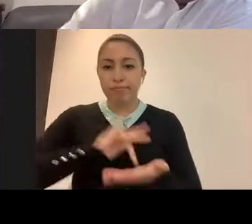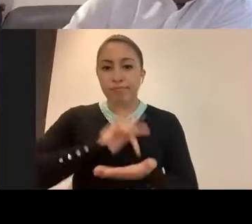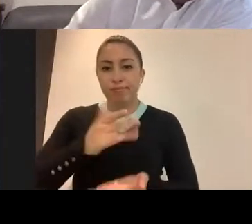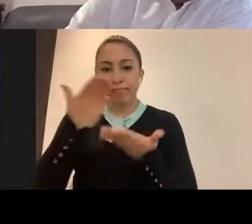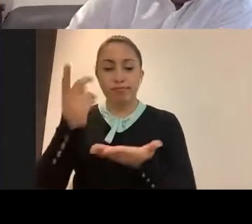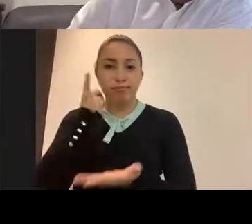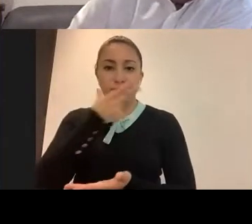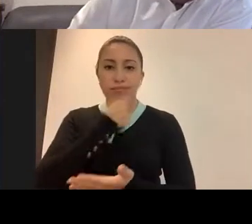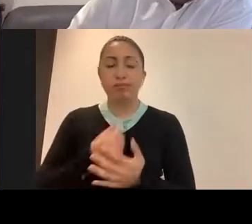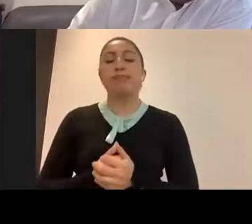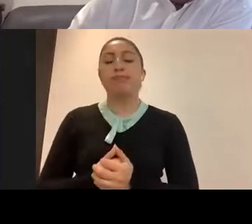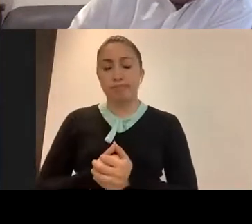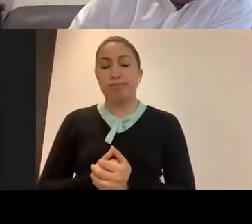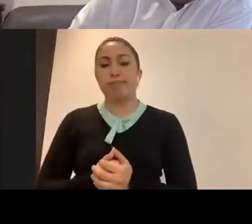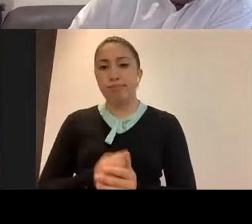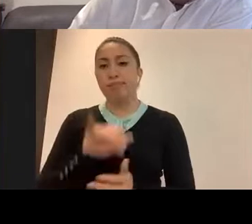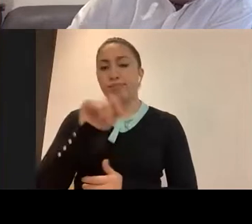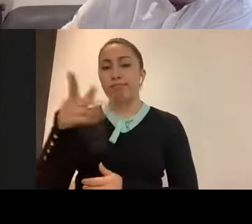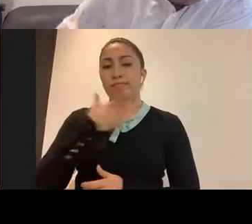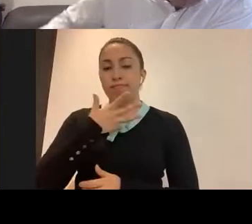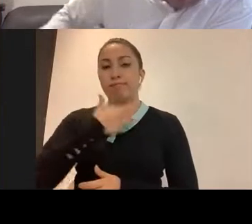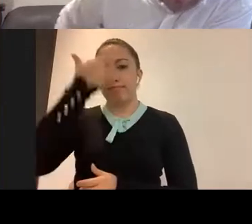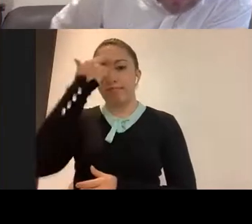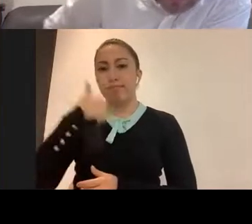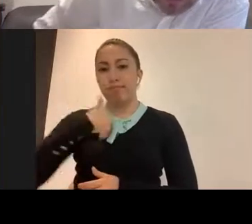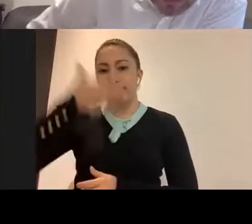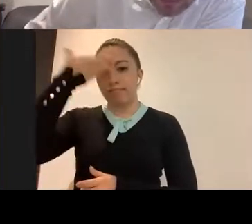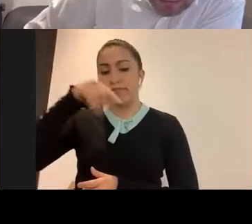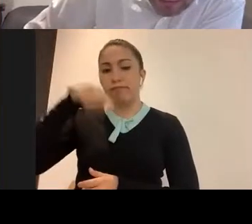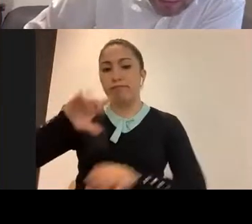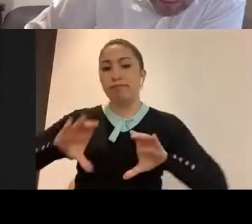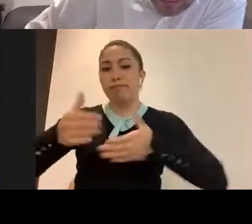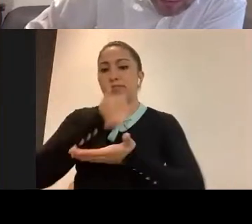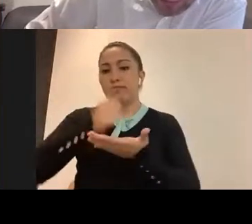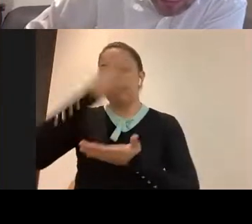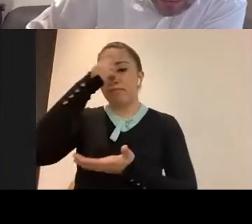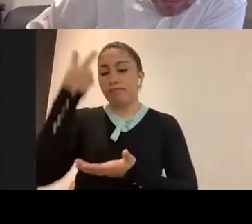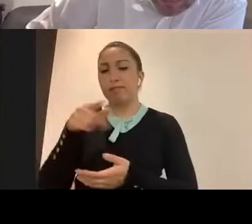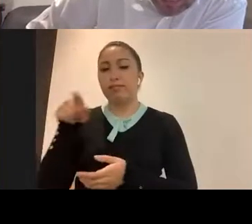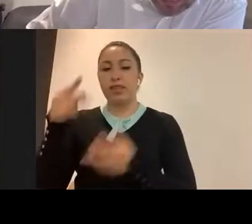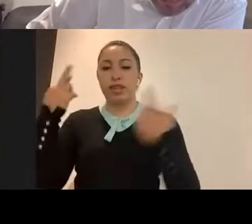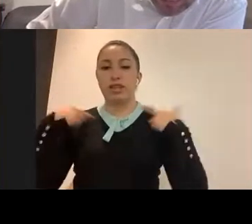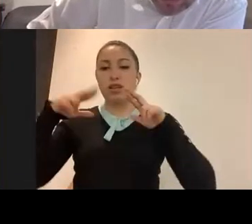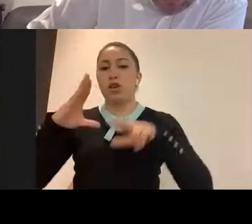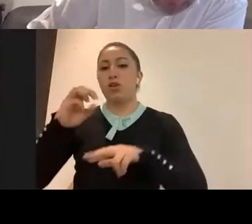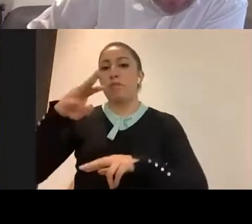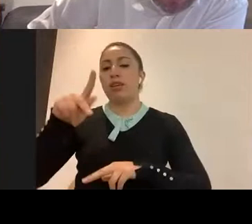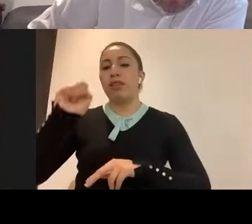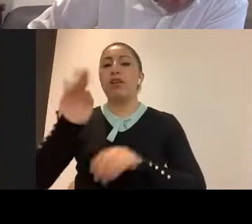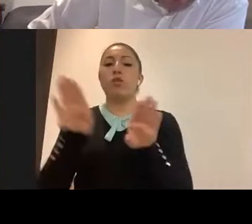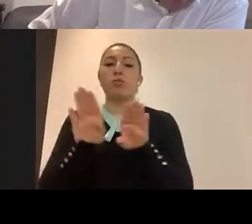Sí, efectivamente, con regularidad, este Congreso venía emitiendo a través de este comité una serie de documentos